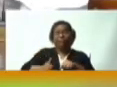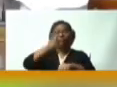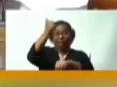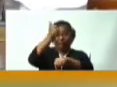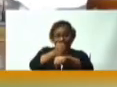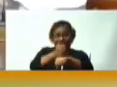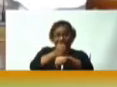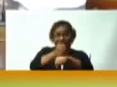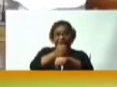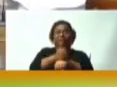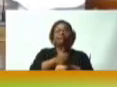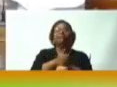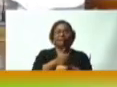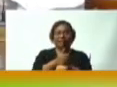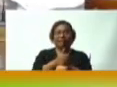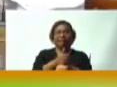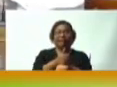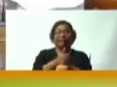en muchos